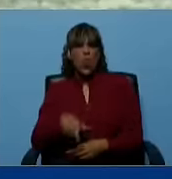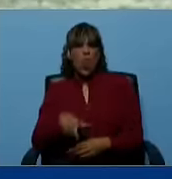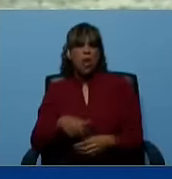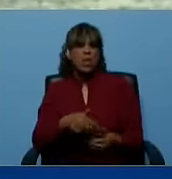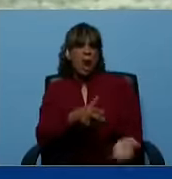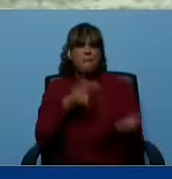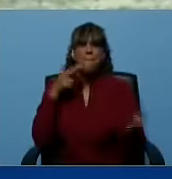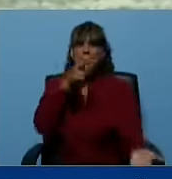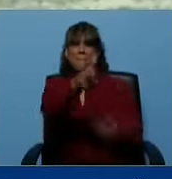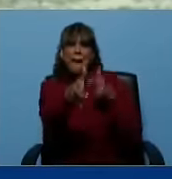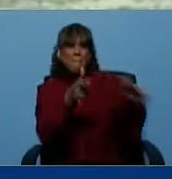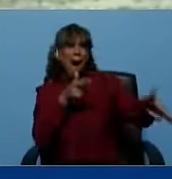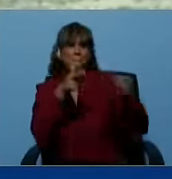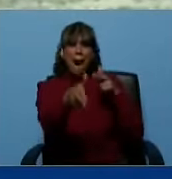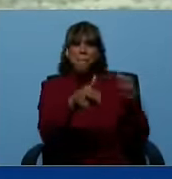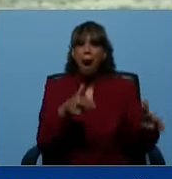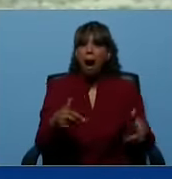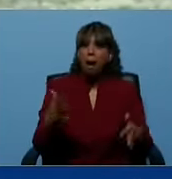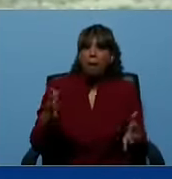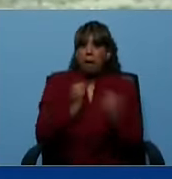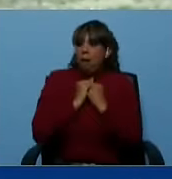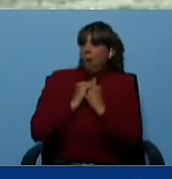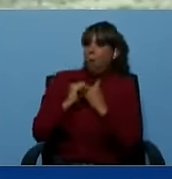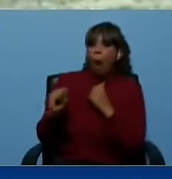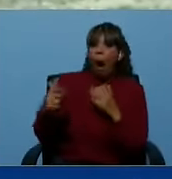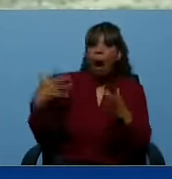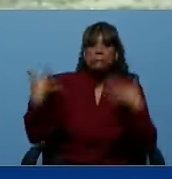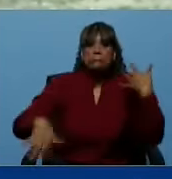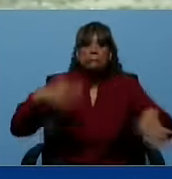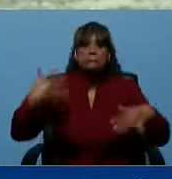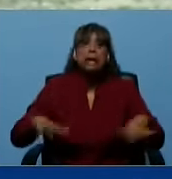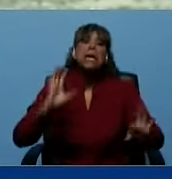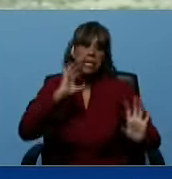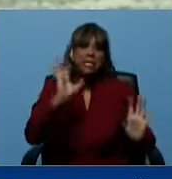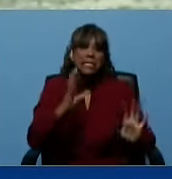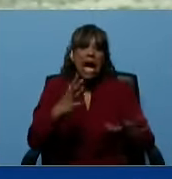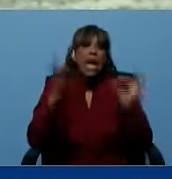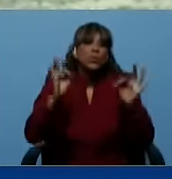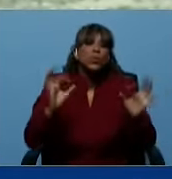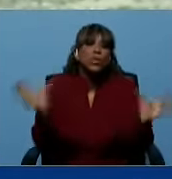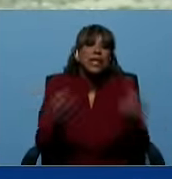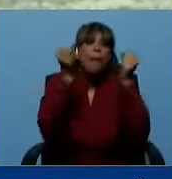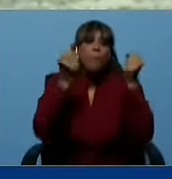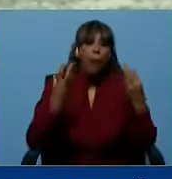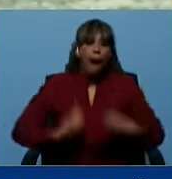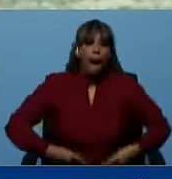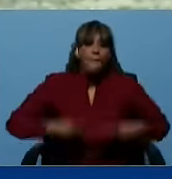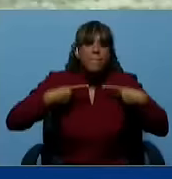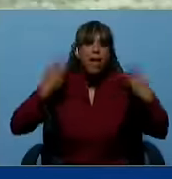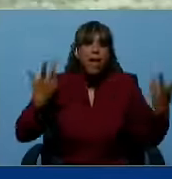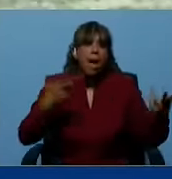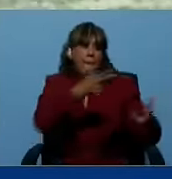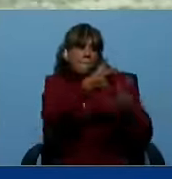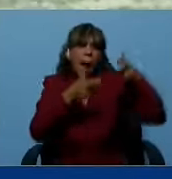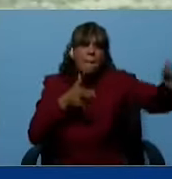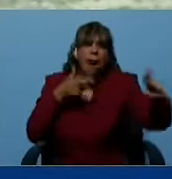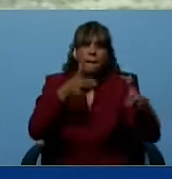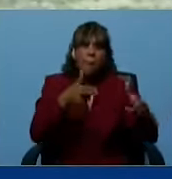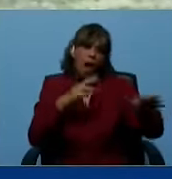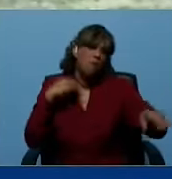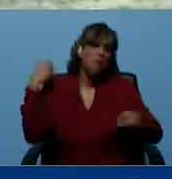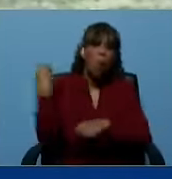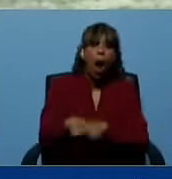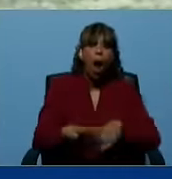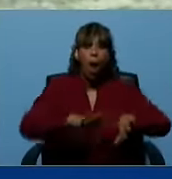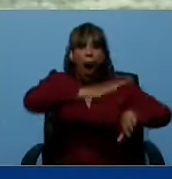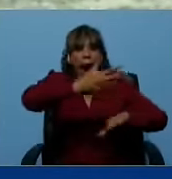bala, casi matan a uno de los muchachos de la OVE, que ya se está recuperando afortunadamente. Le metieron varios tiros y lo lanzaron al